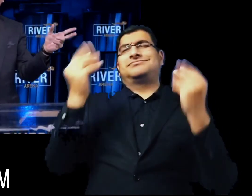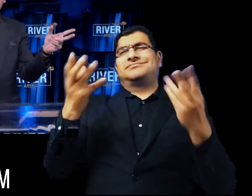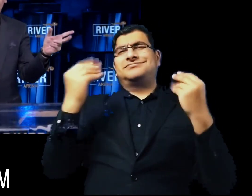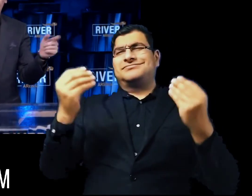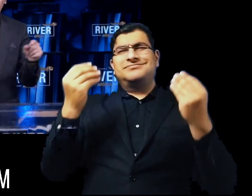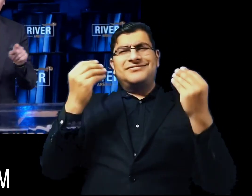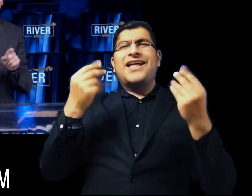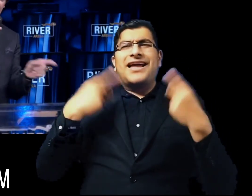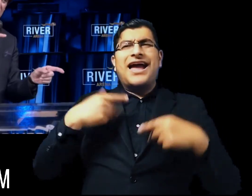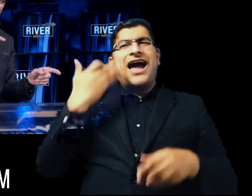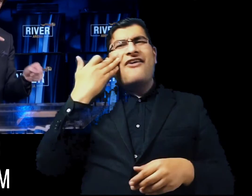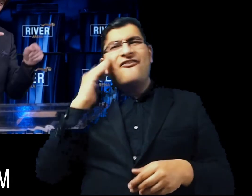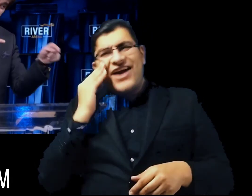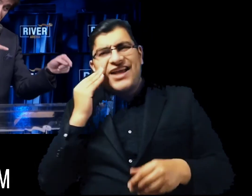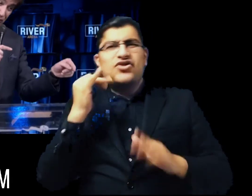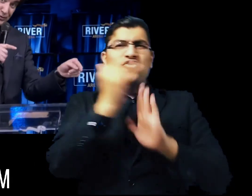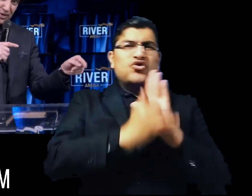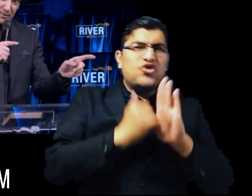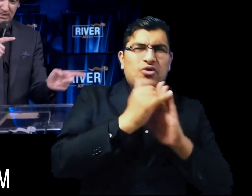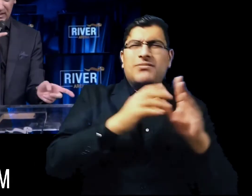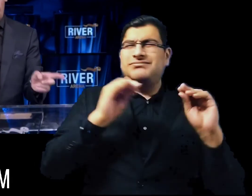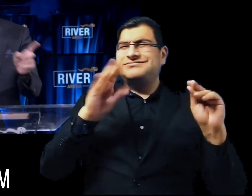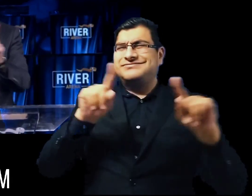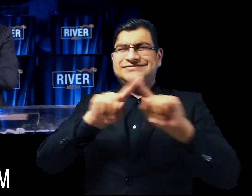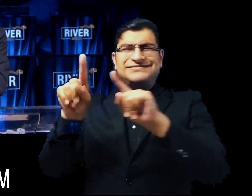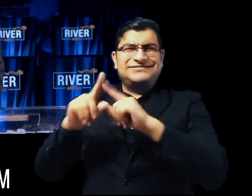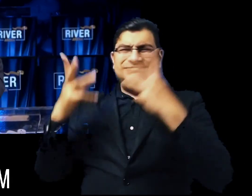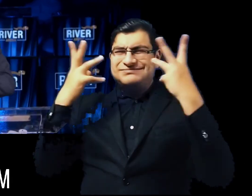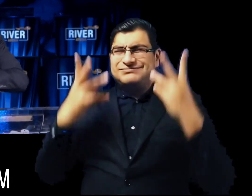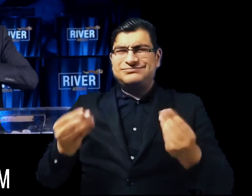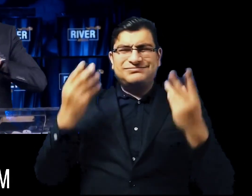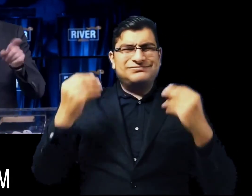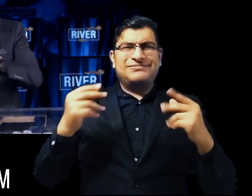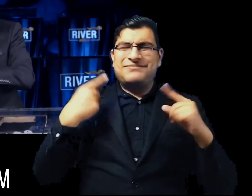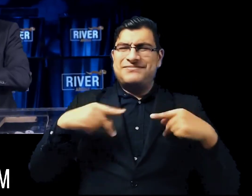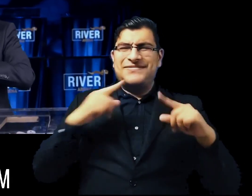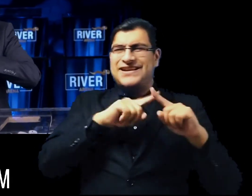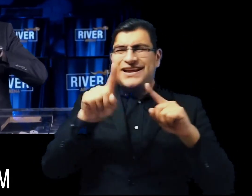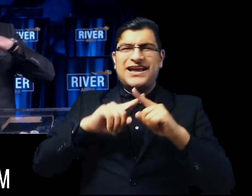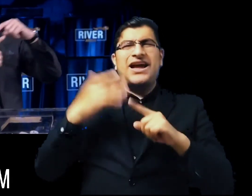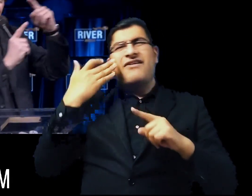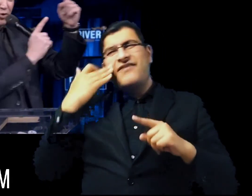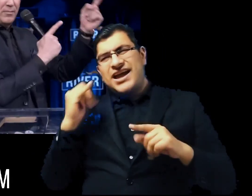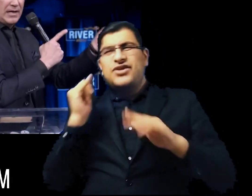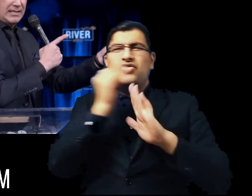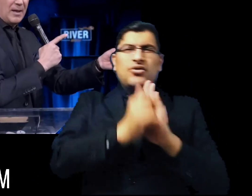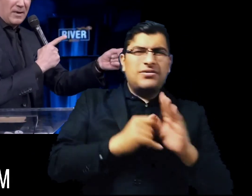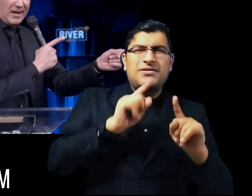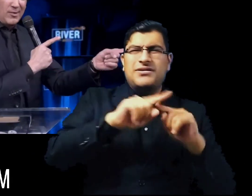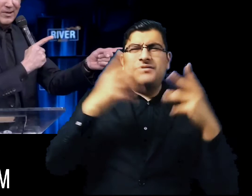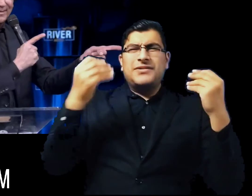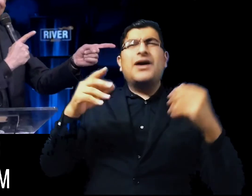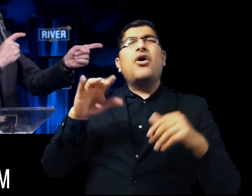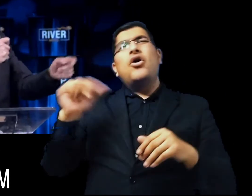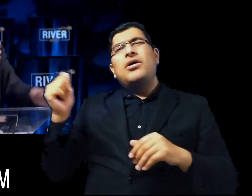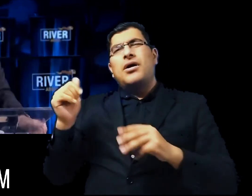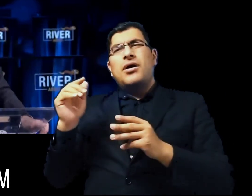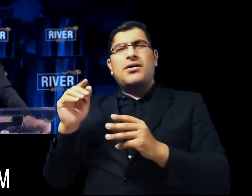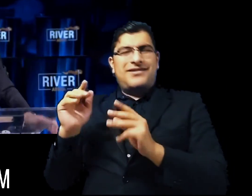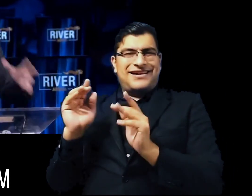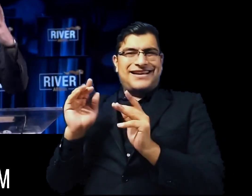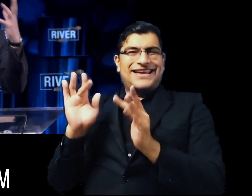miles más en Facebook. Y si estás en Facebook no son solo esos que ves. Hay muchos miles más en Facebook, en YouTube, y hay otros muchos miles en la página web